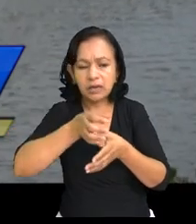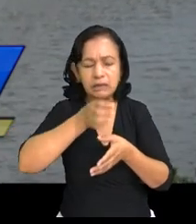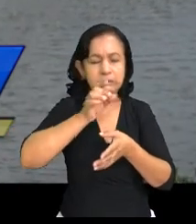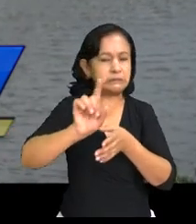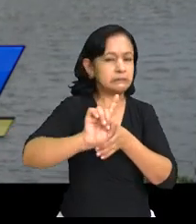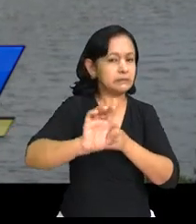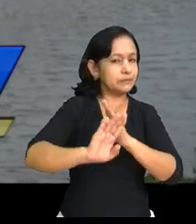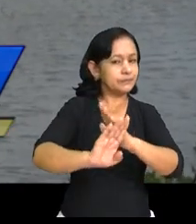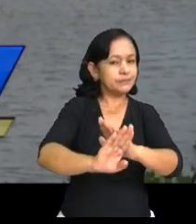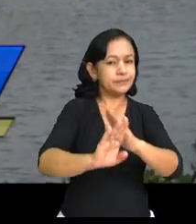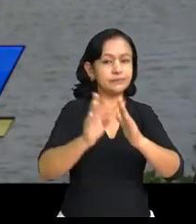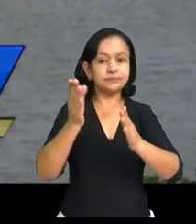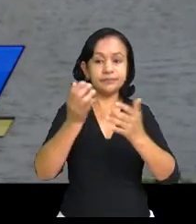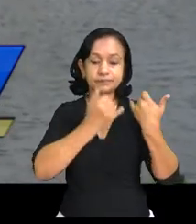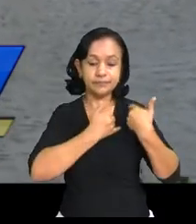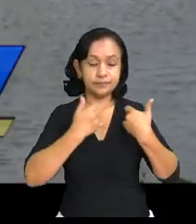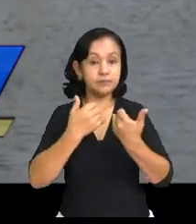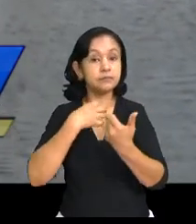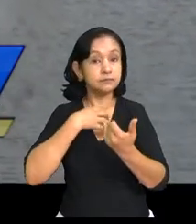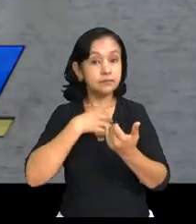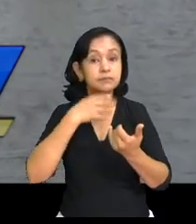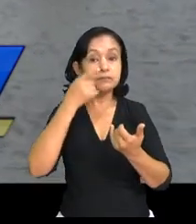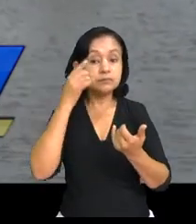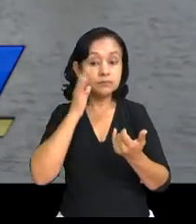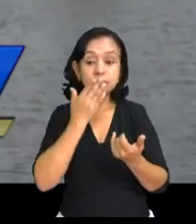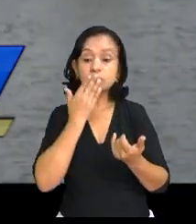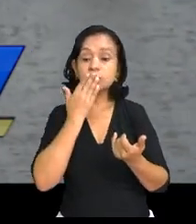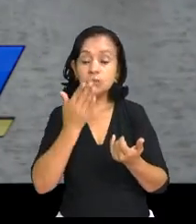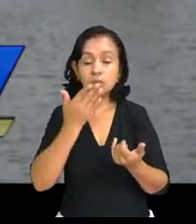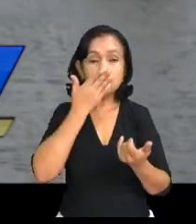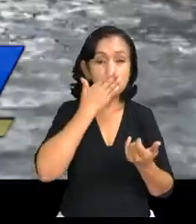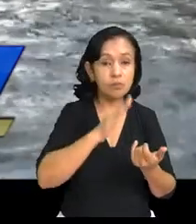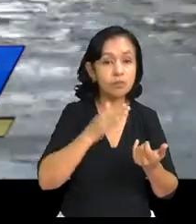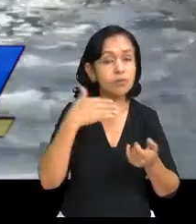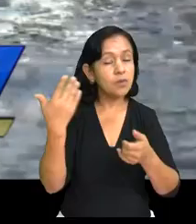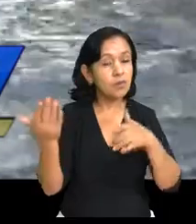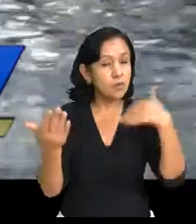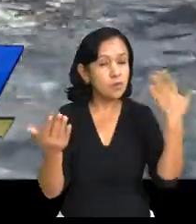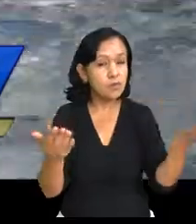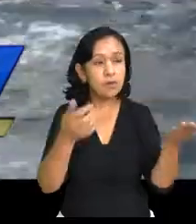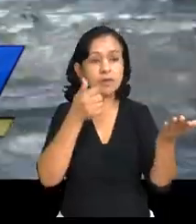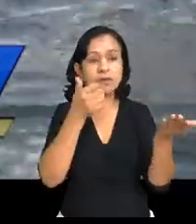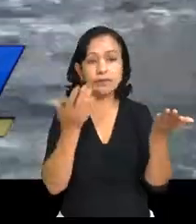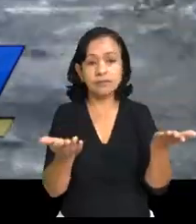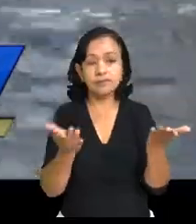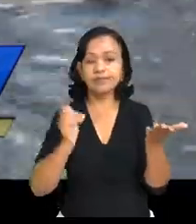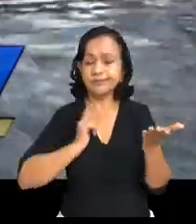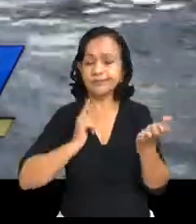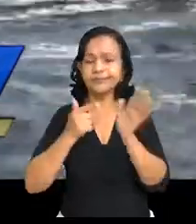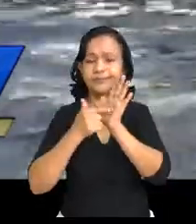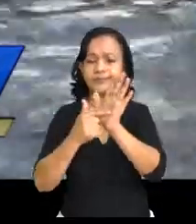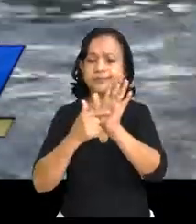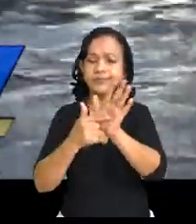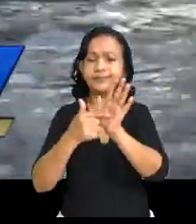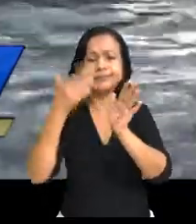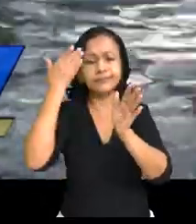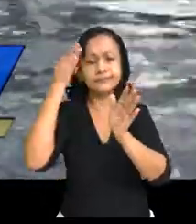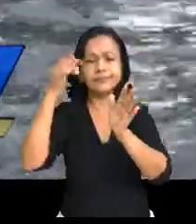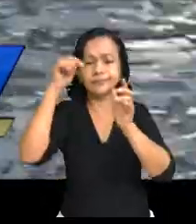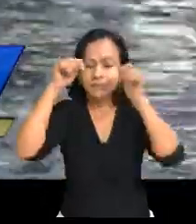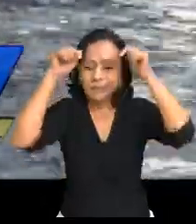nosotros como institución. Claro que sí. Y eso te ayuda a trabajar. Entonces, ¿qué es lo que tenemos? Por ejemplo, ahorita, ¿qué es lo que sabemos